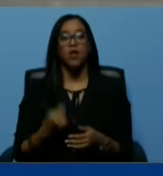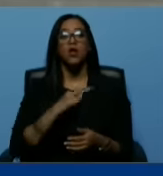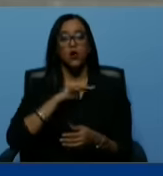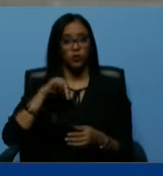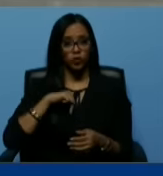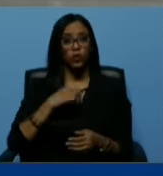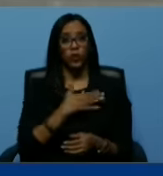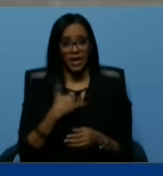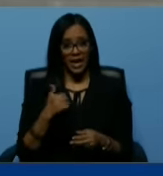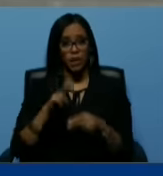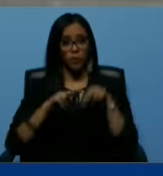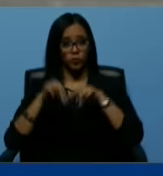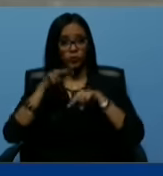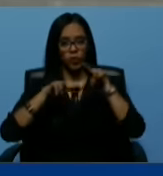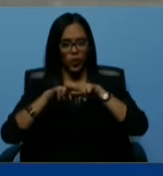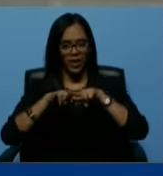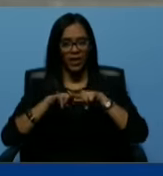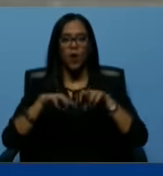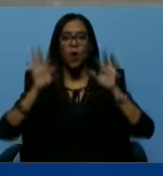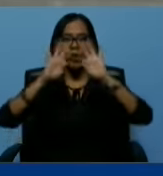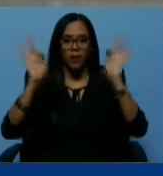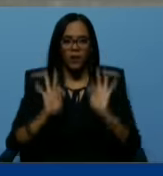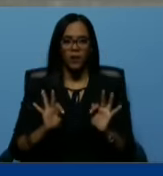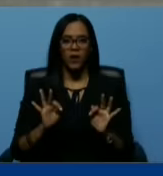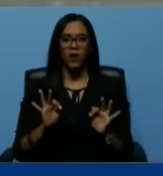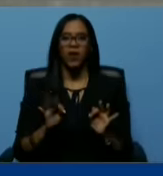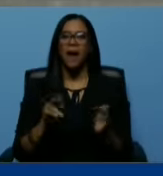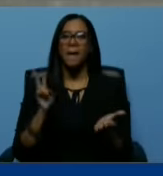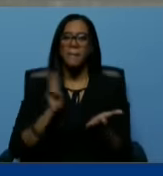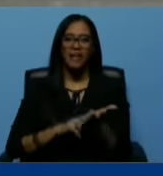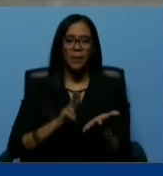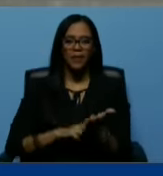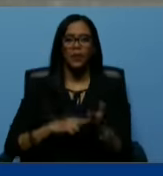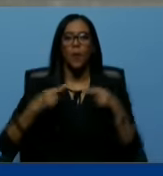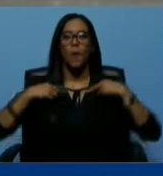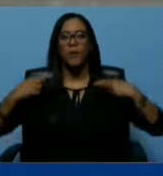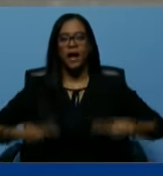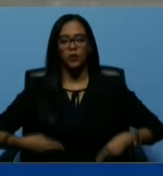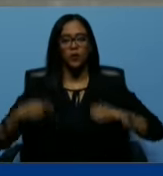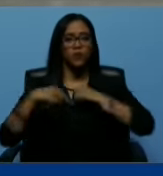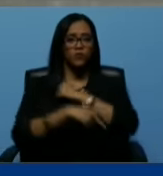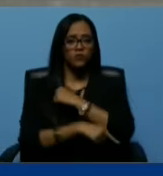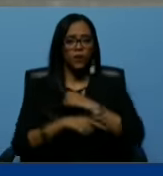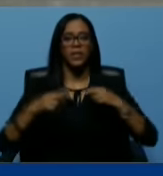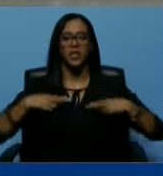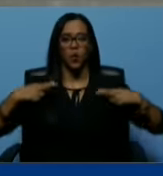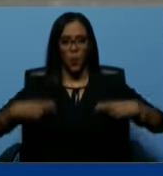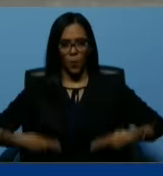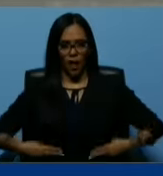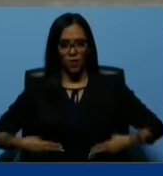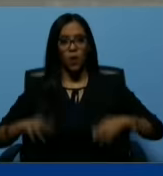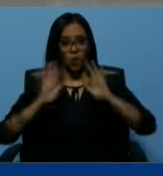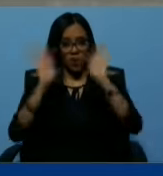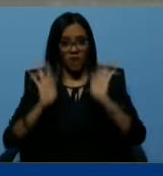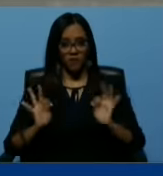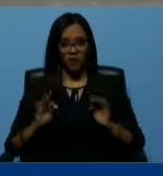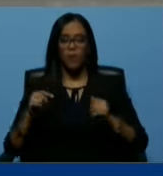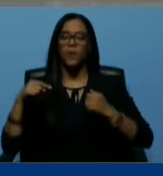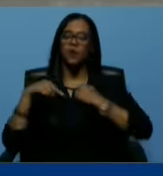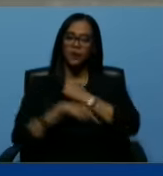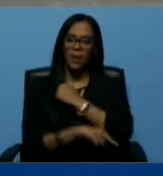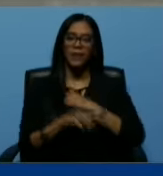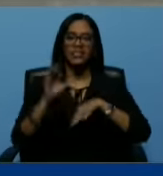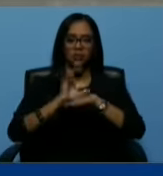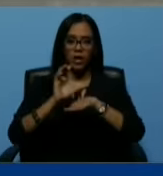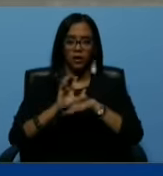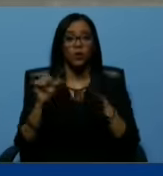queremos construir un modelo auténticamente humano, profundamente humano. Un modelo profundamente ciudadano,